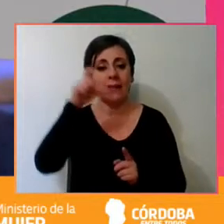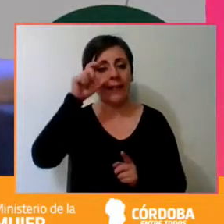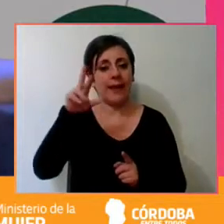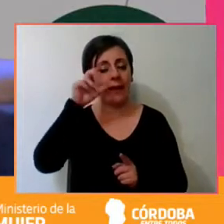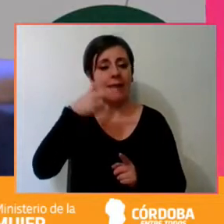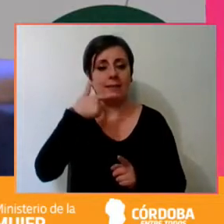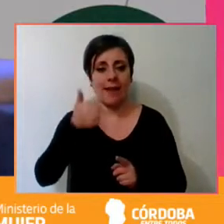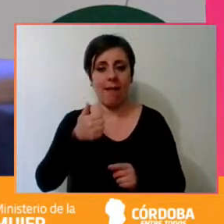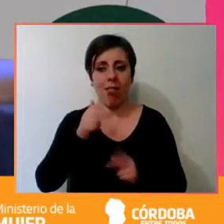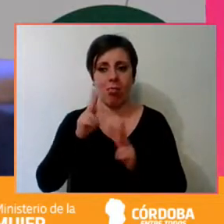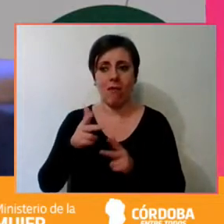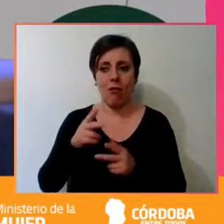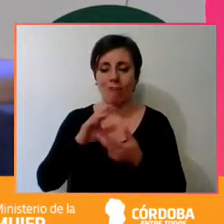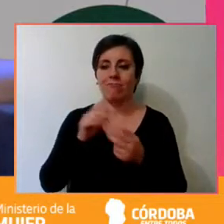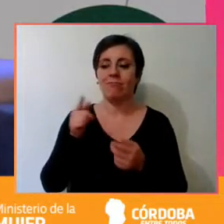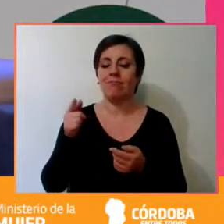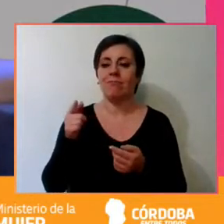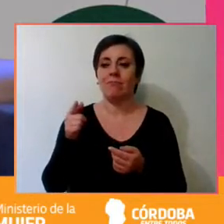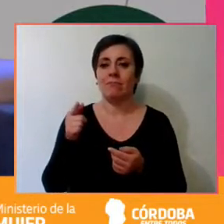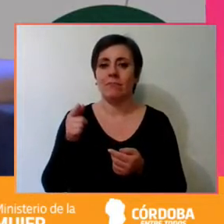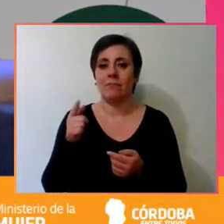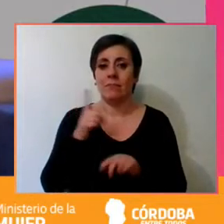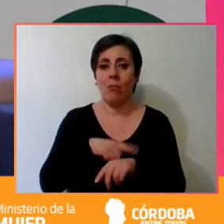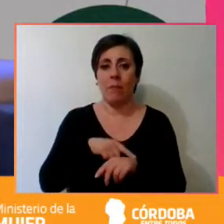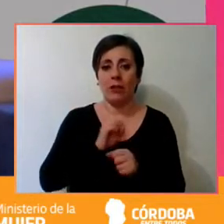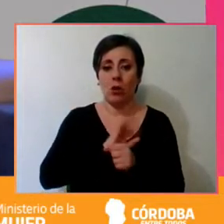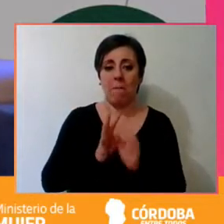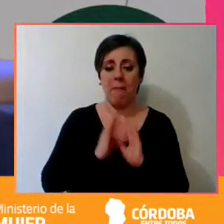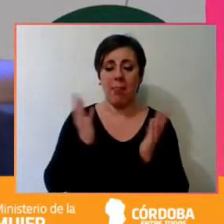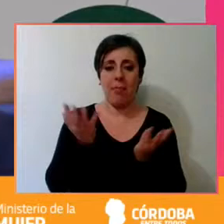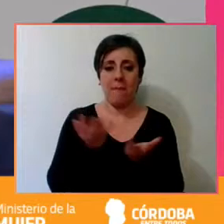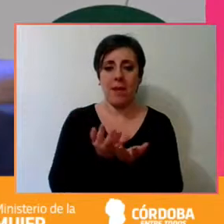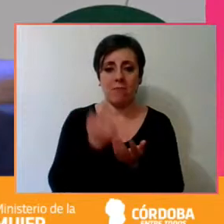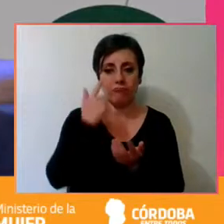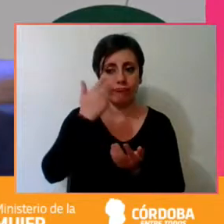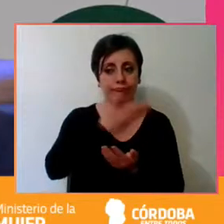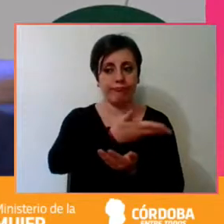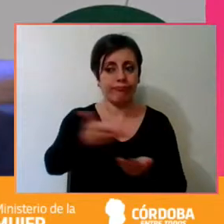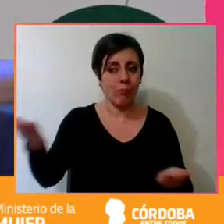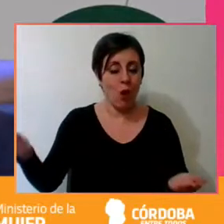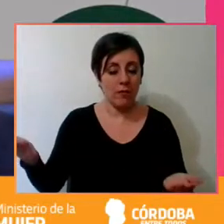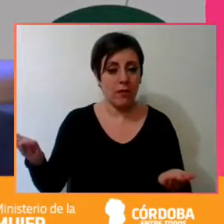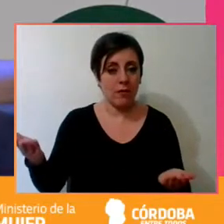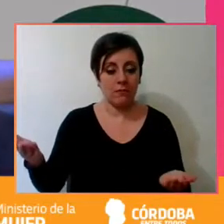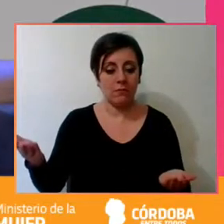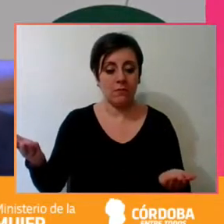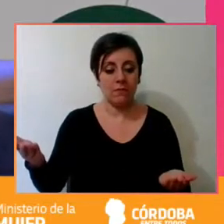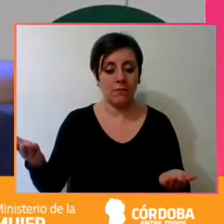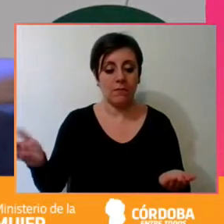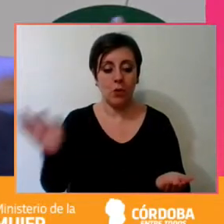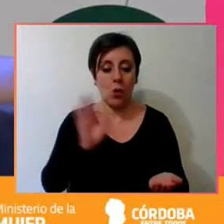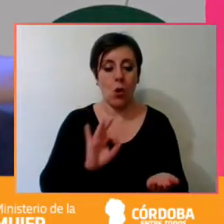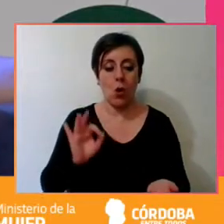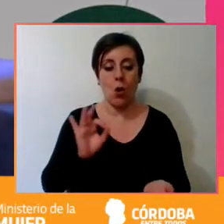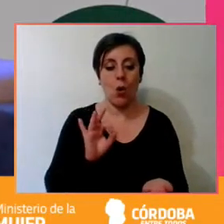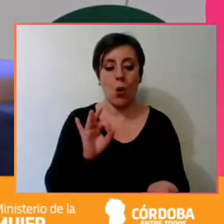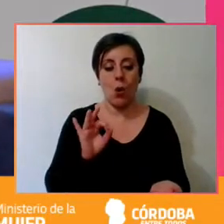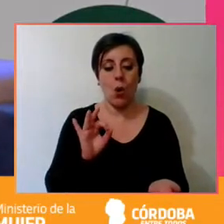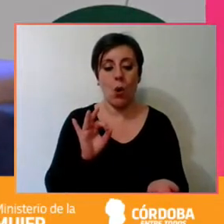momento la pandemia ha dejado al descubierto o ha